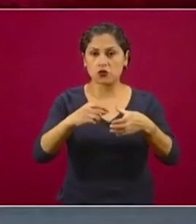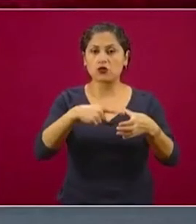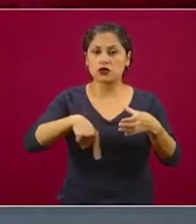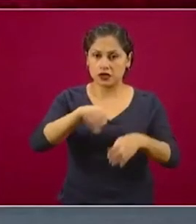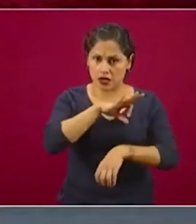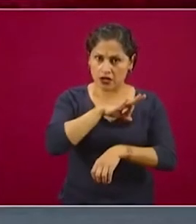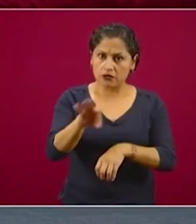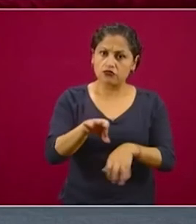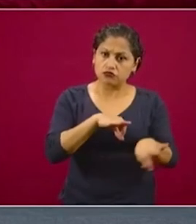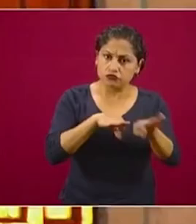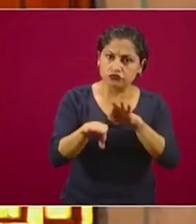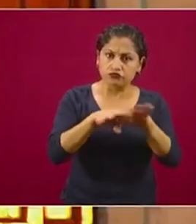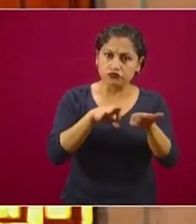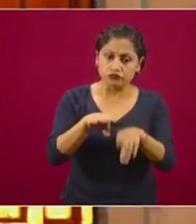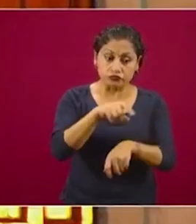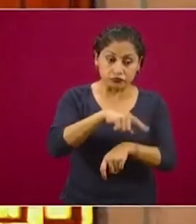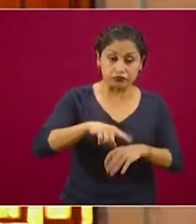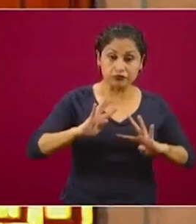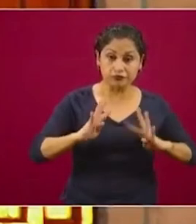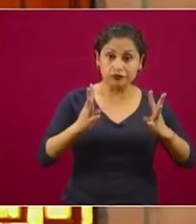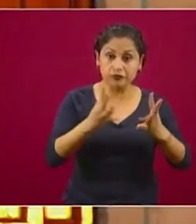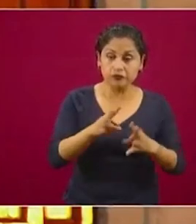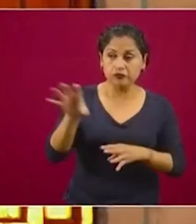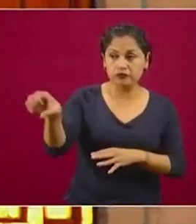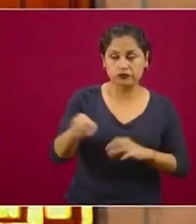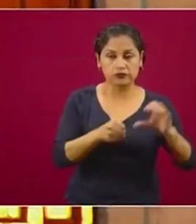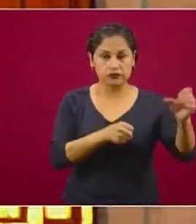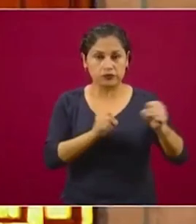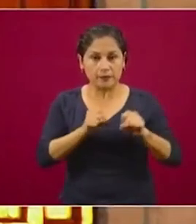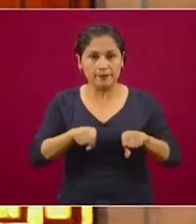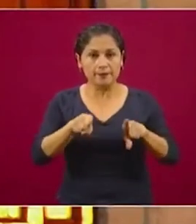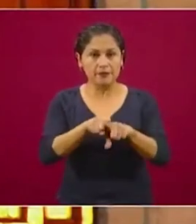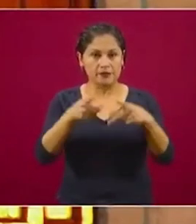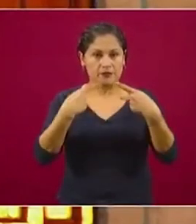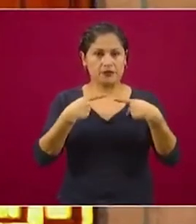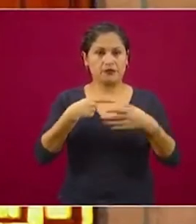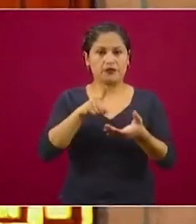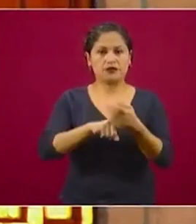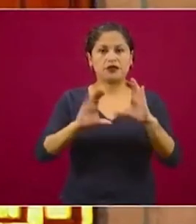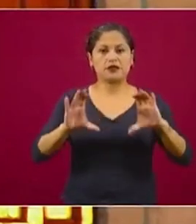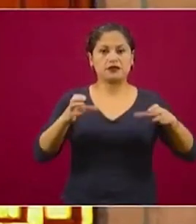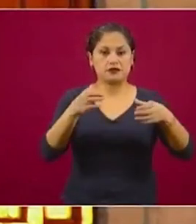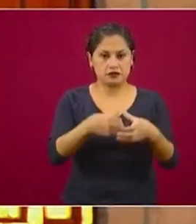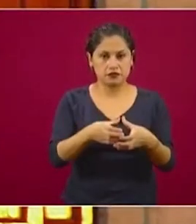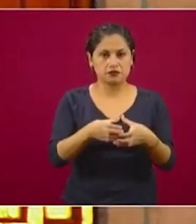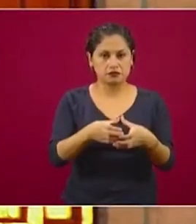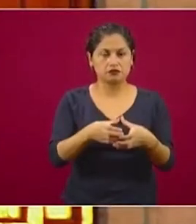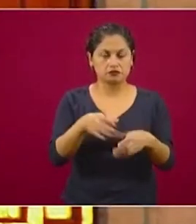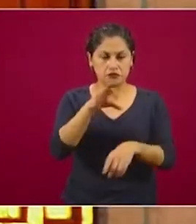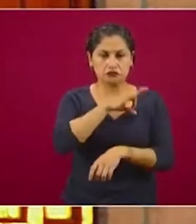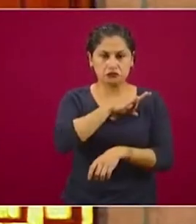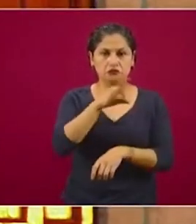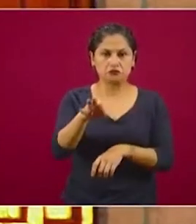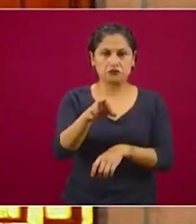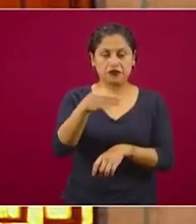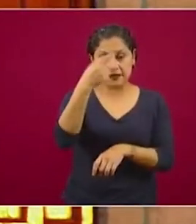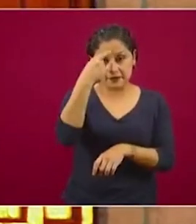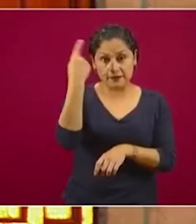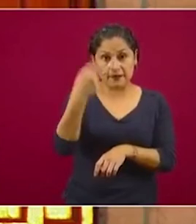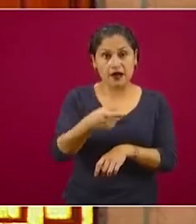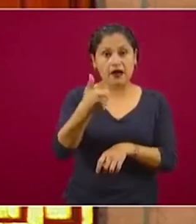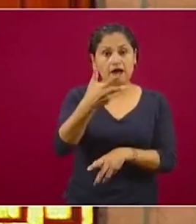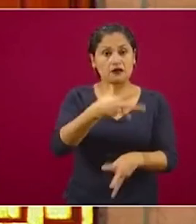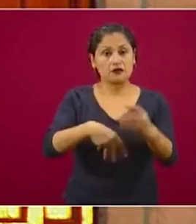mucho conocimiento aportar mucho conocimiento que tienen en las comunidades para construir para llevar a cabo las